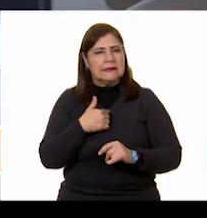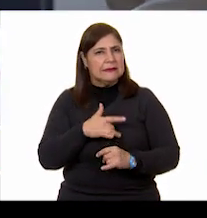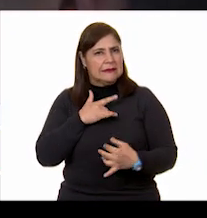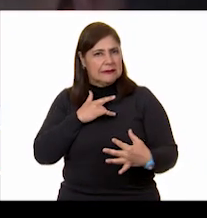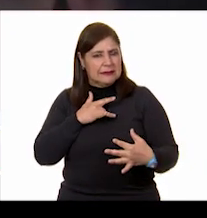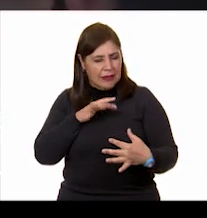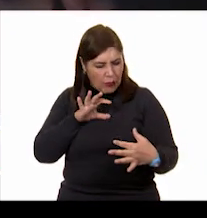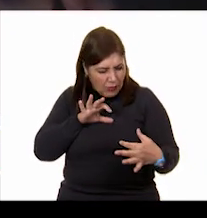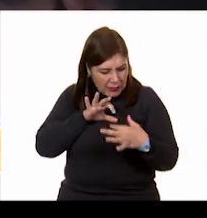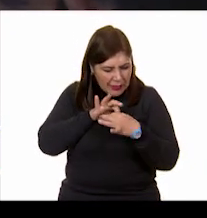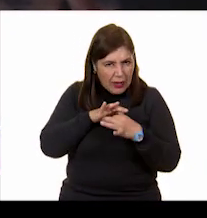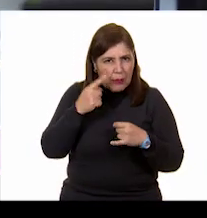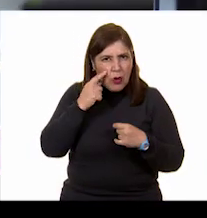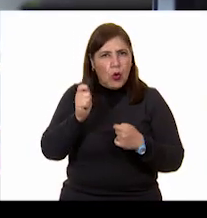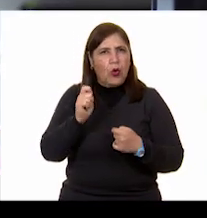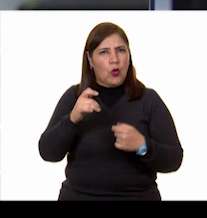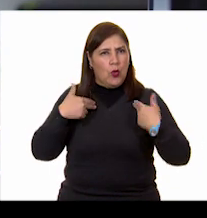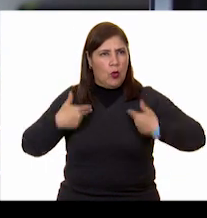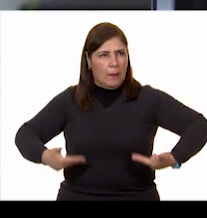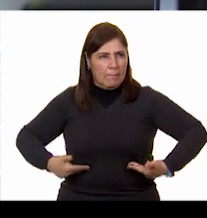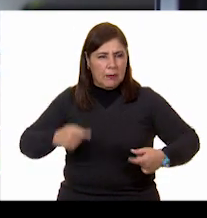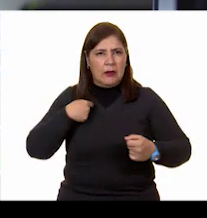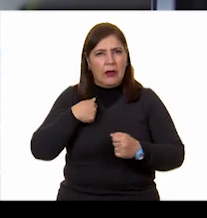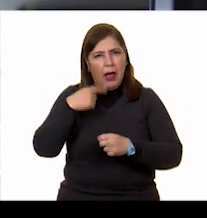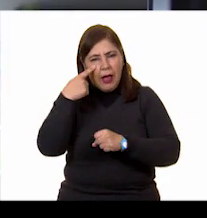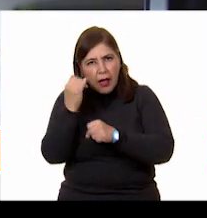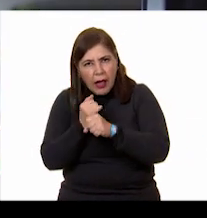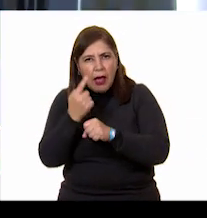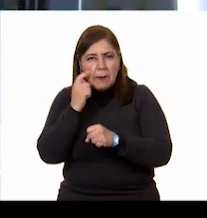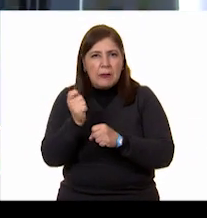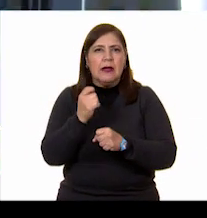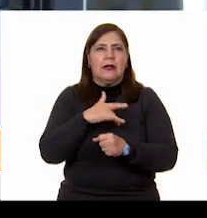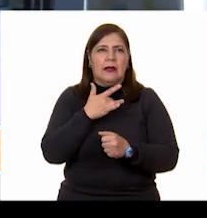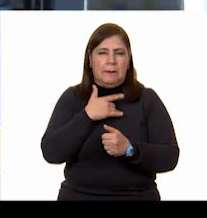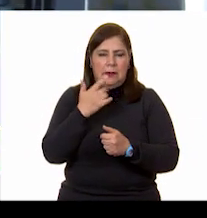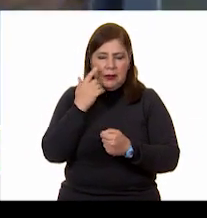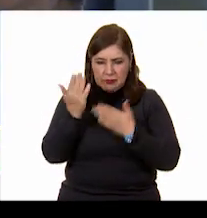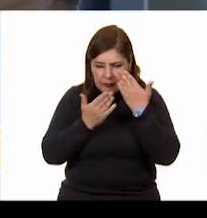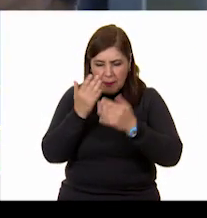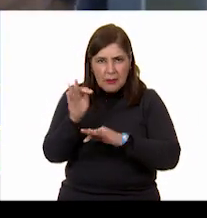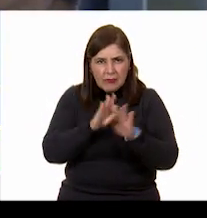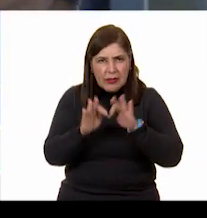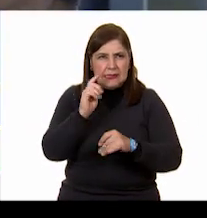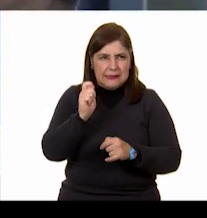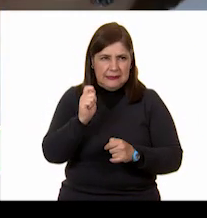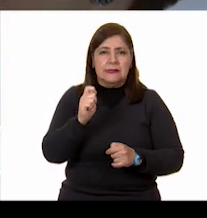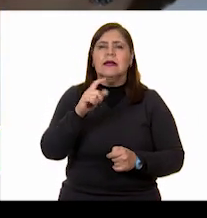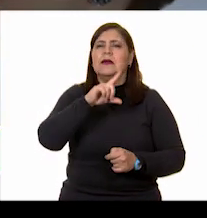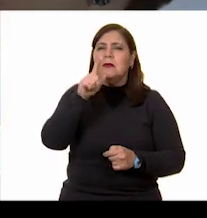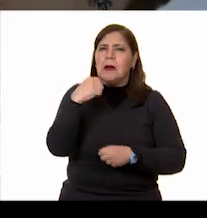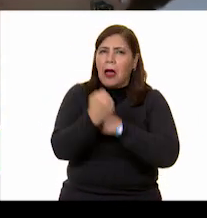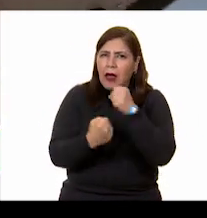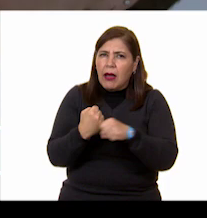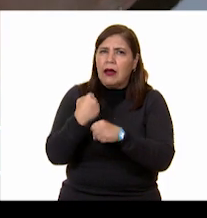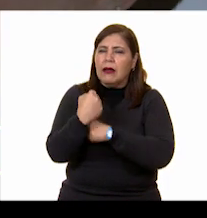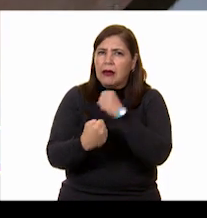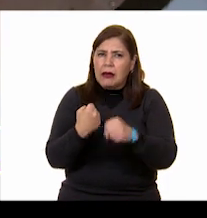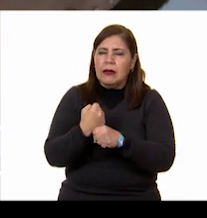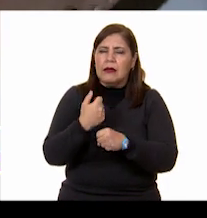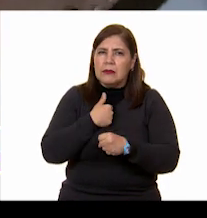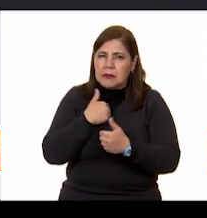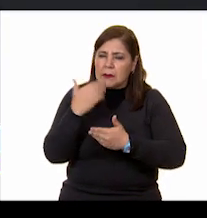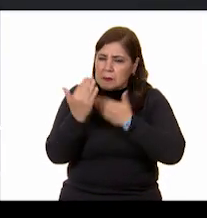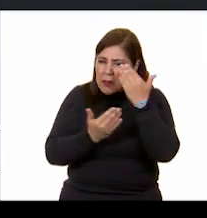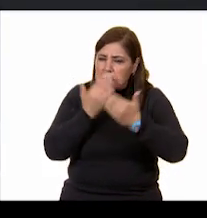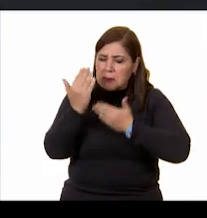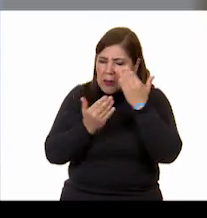con el lado humano de la ciencia lo que me llevó a estudiar física médica. Después de muchos años, mi esfuerzo y mi estudio me